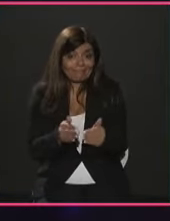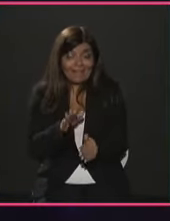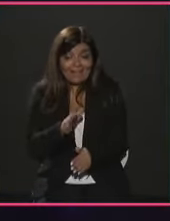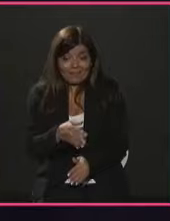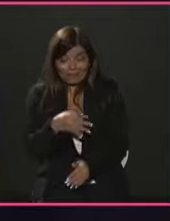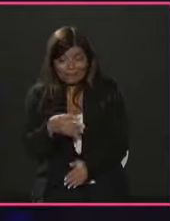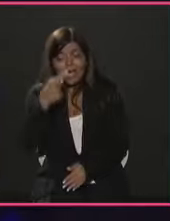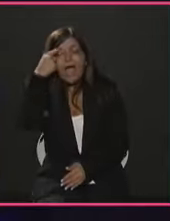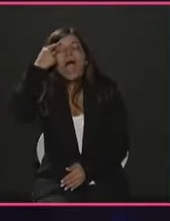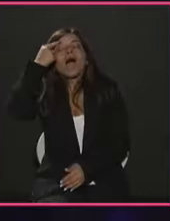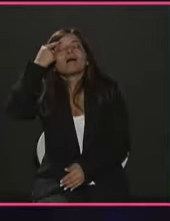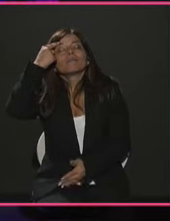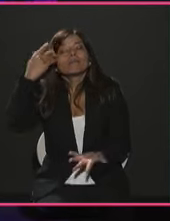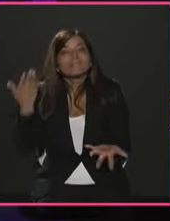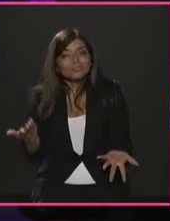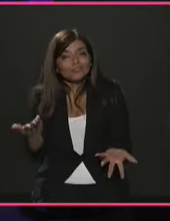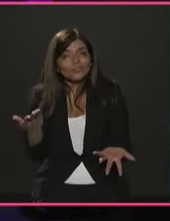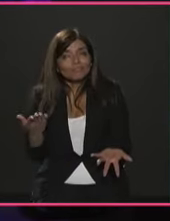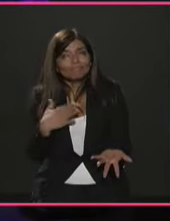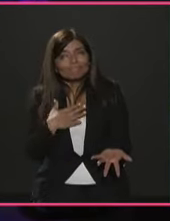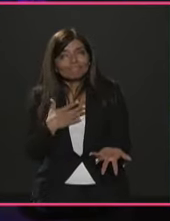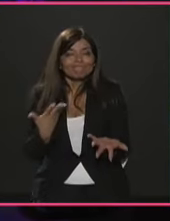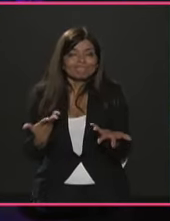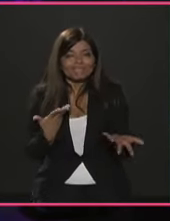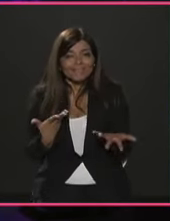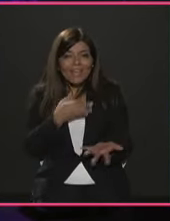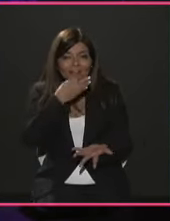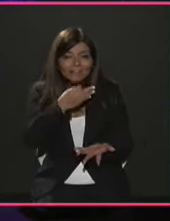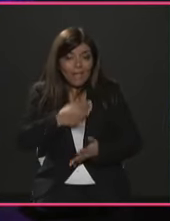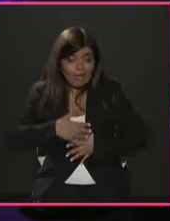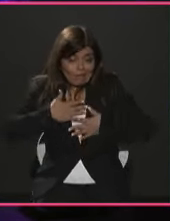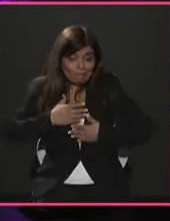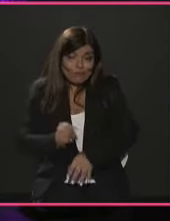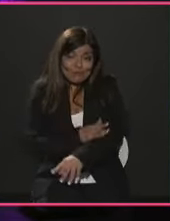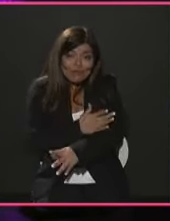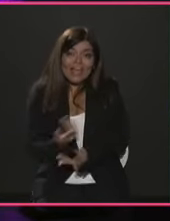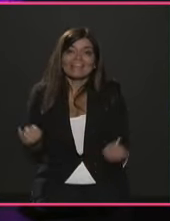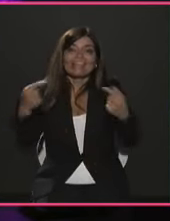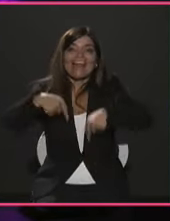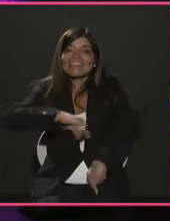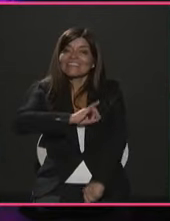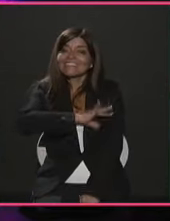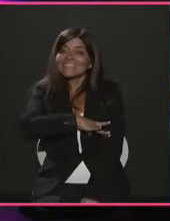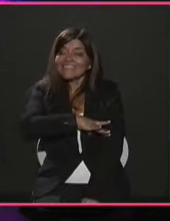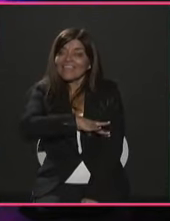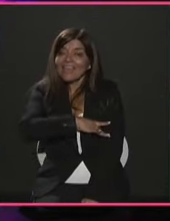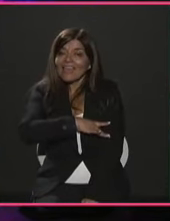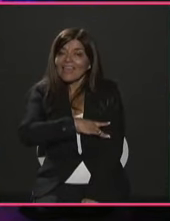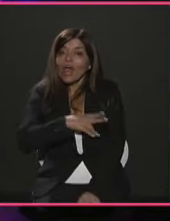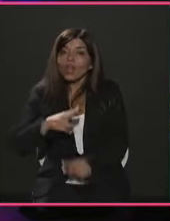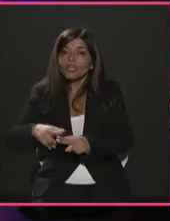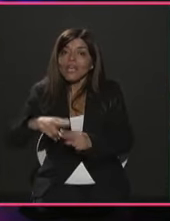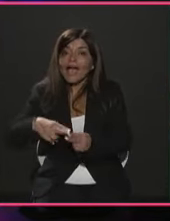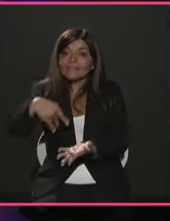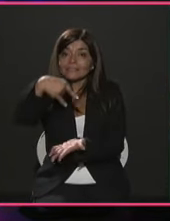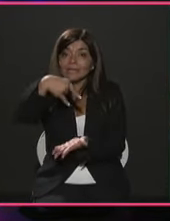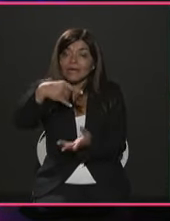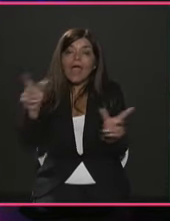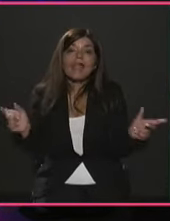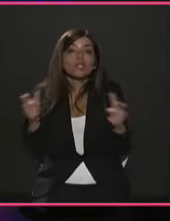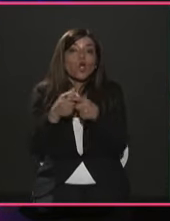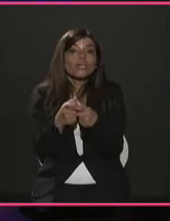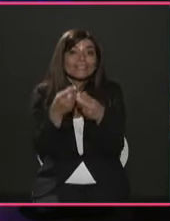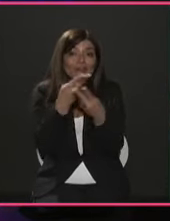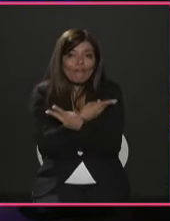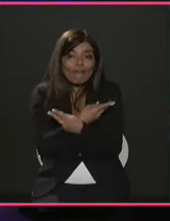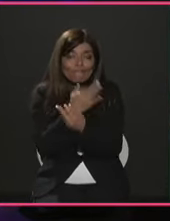cuando pienso y para mí por eso decía que es muy emocionante estar aquí en Chile lo que hace el congreso futuro